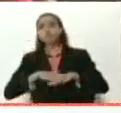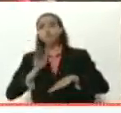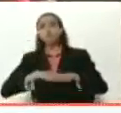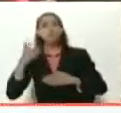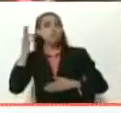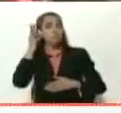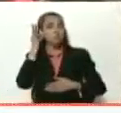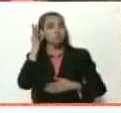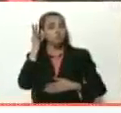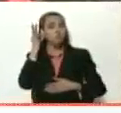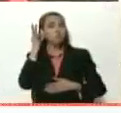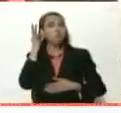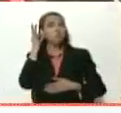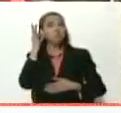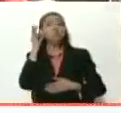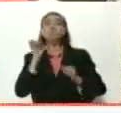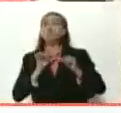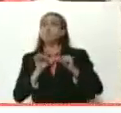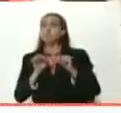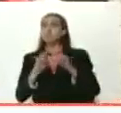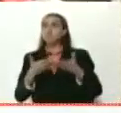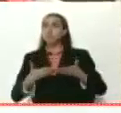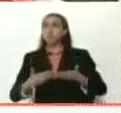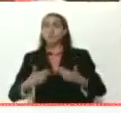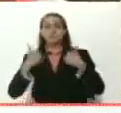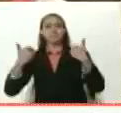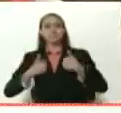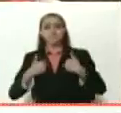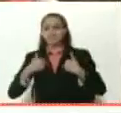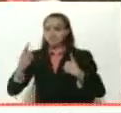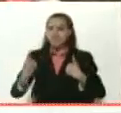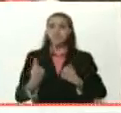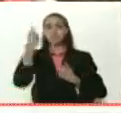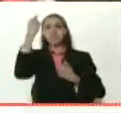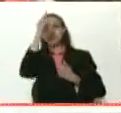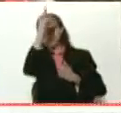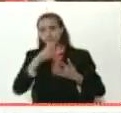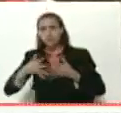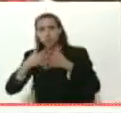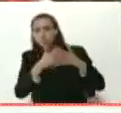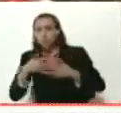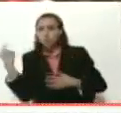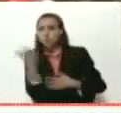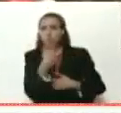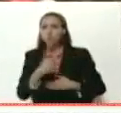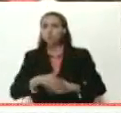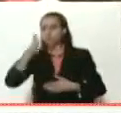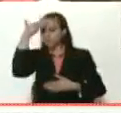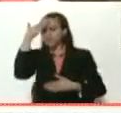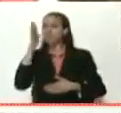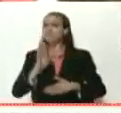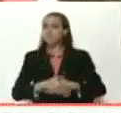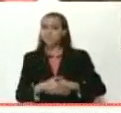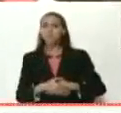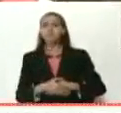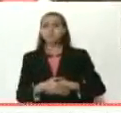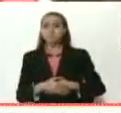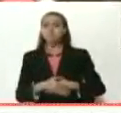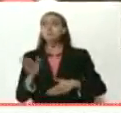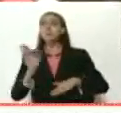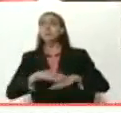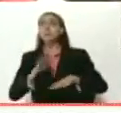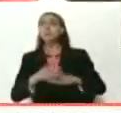no solo es la que recibe, es la primera víctima que ellos buscan, la mujer venezolana, porque la mujer venezolana tiene